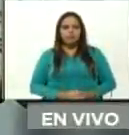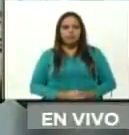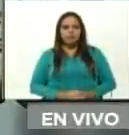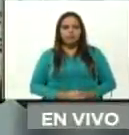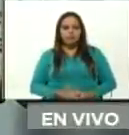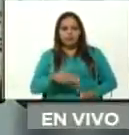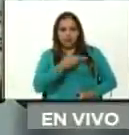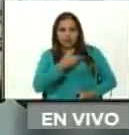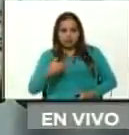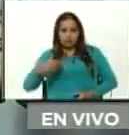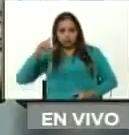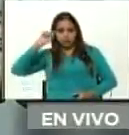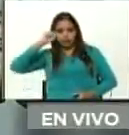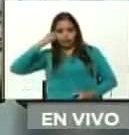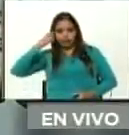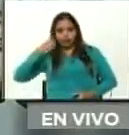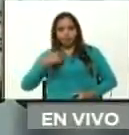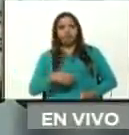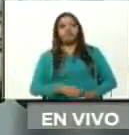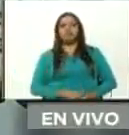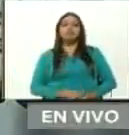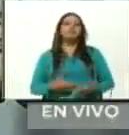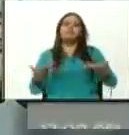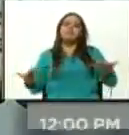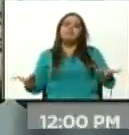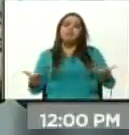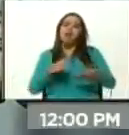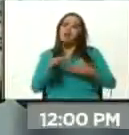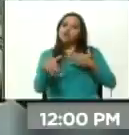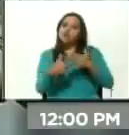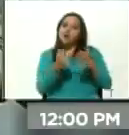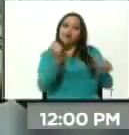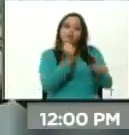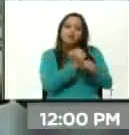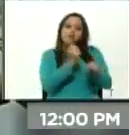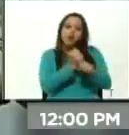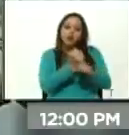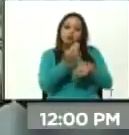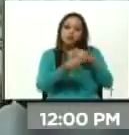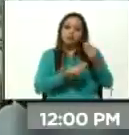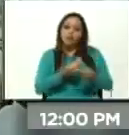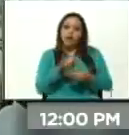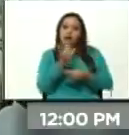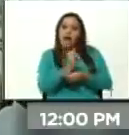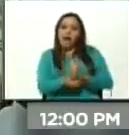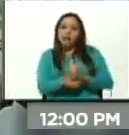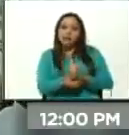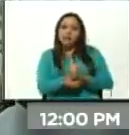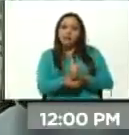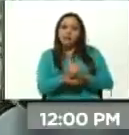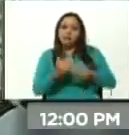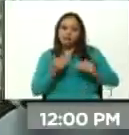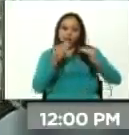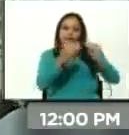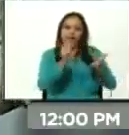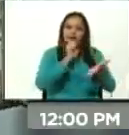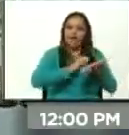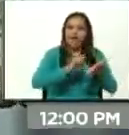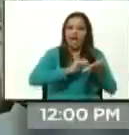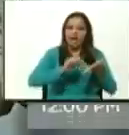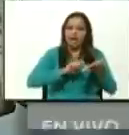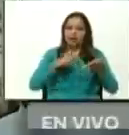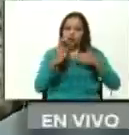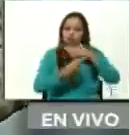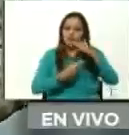Quiero recordar que todo este trabajo ha sido sustentado en expedientes que